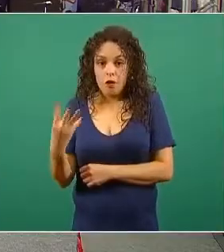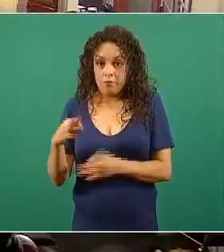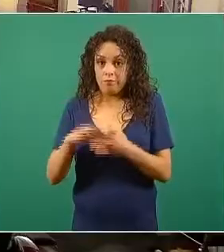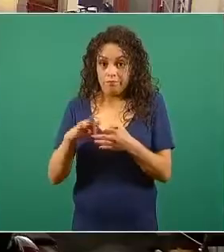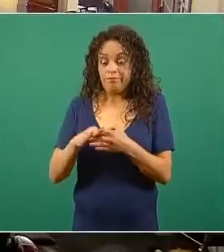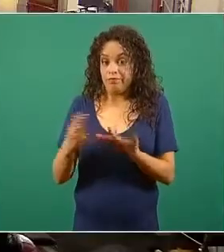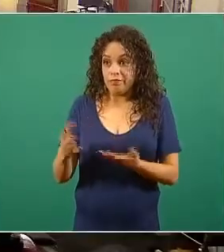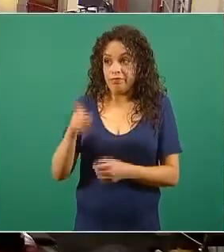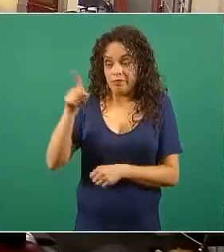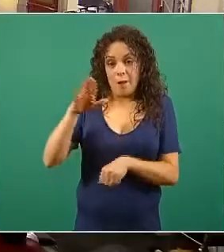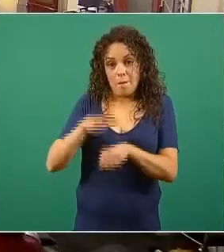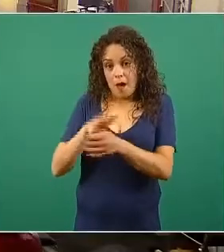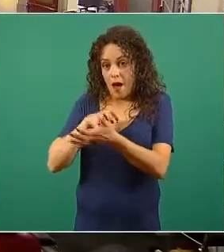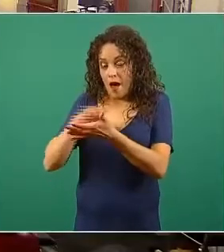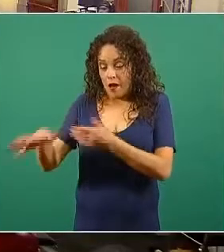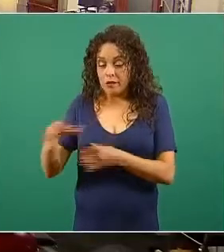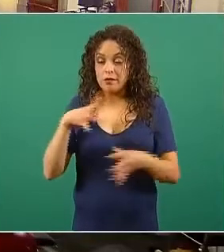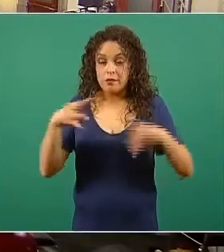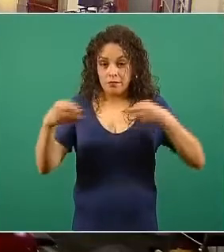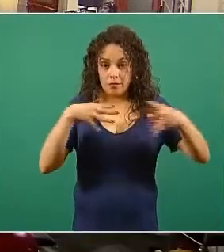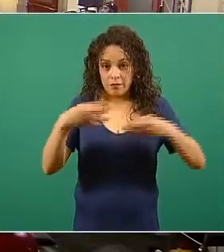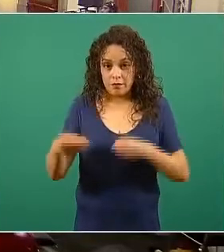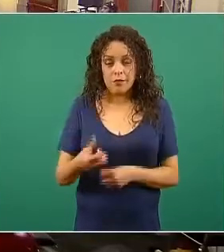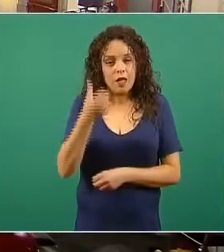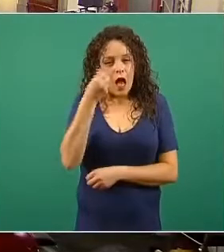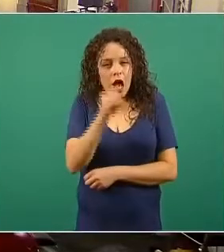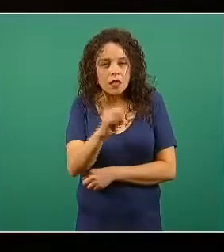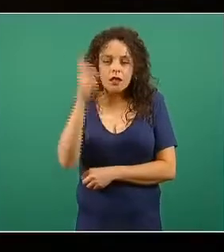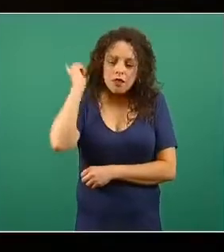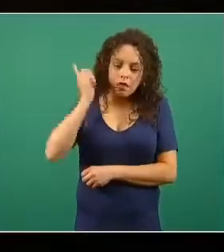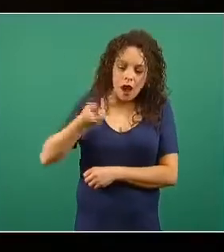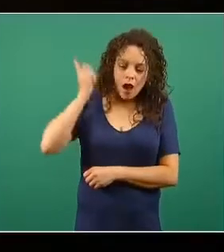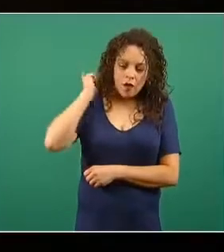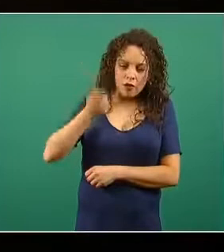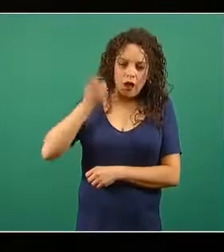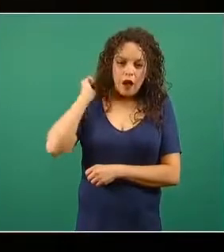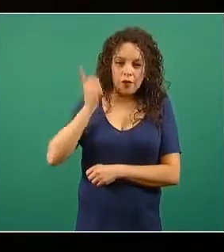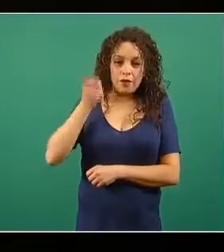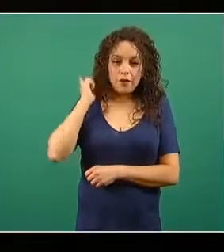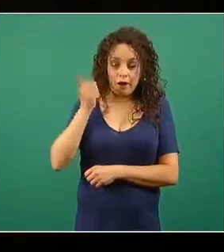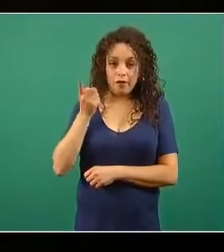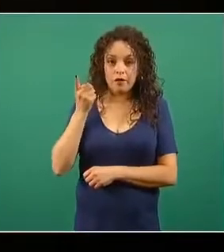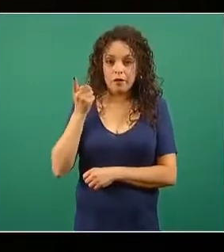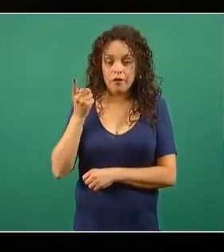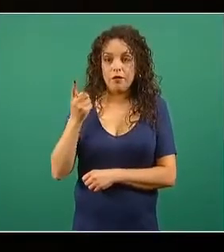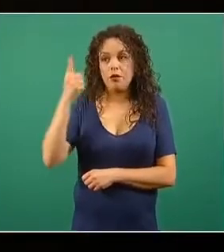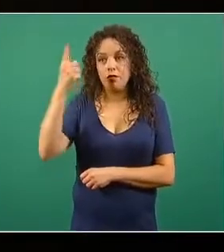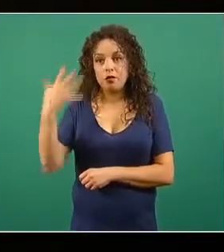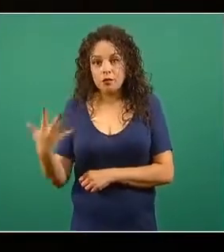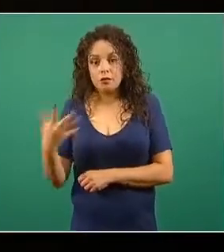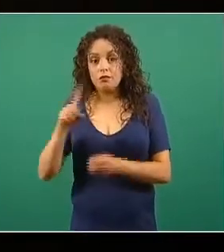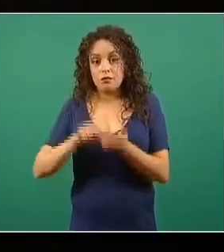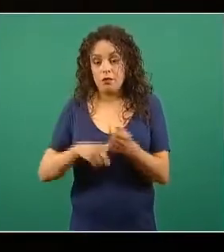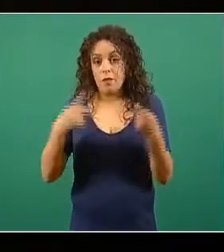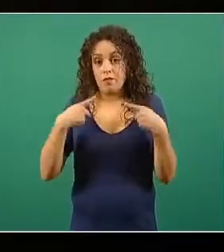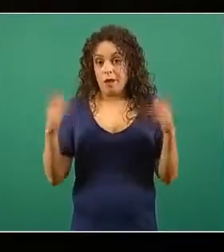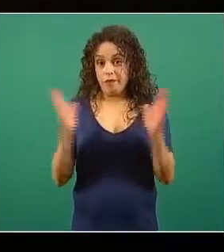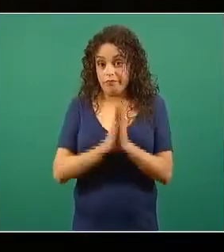casi la 3ª parte de los casos diarios y la 5ª parte de las defunciones a nivel